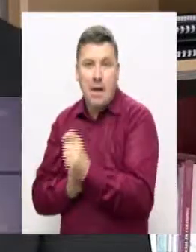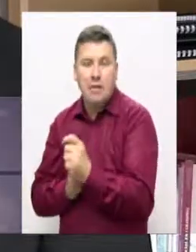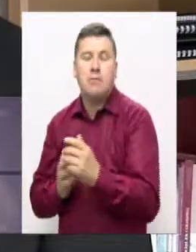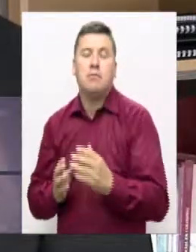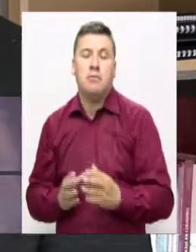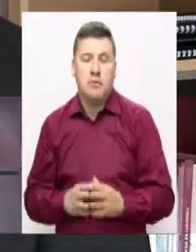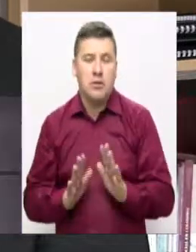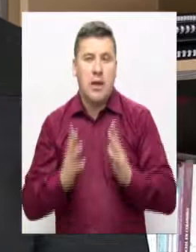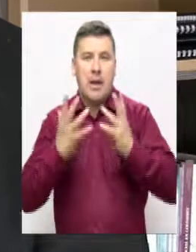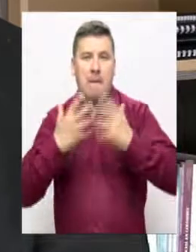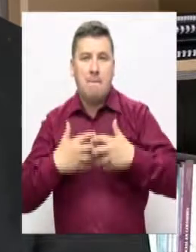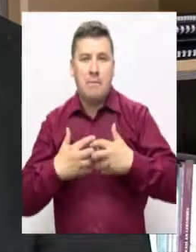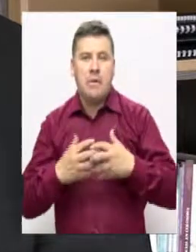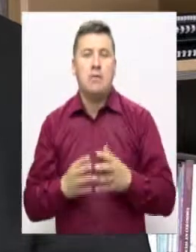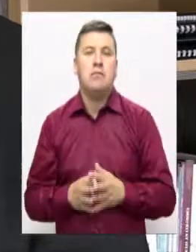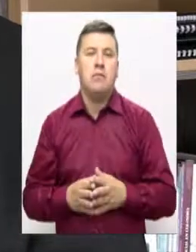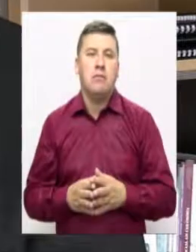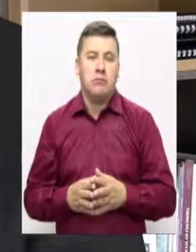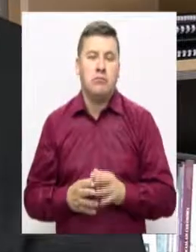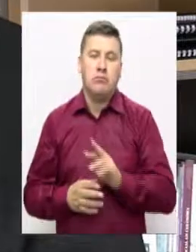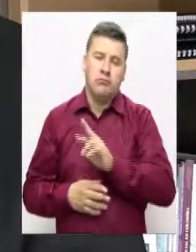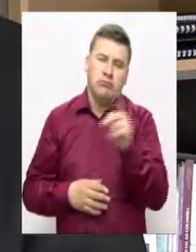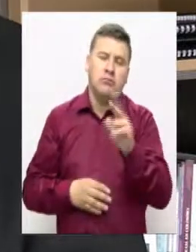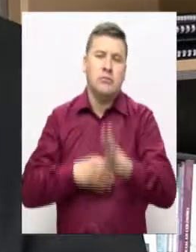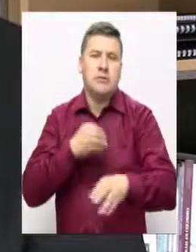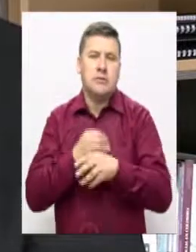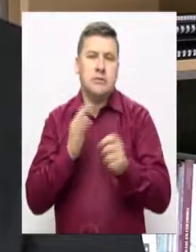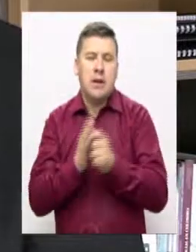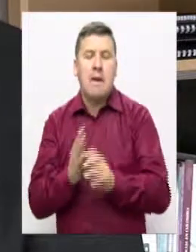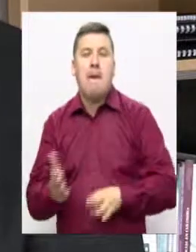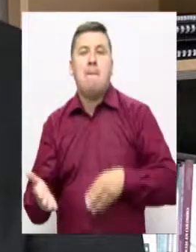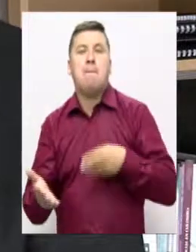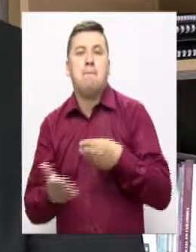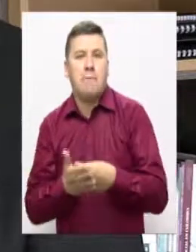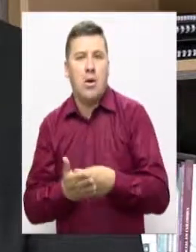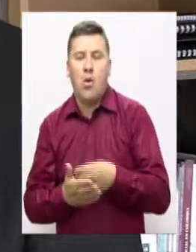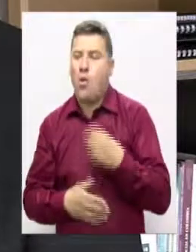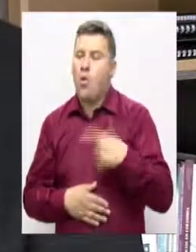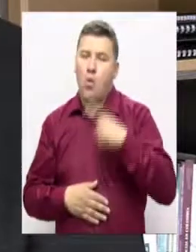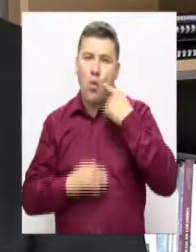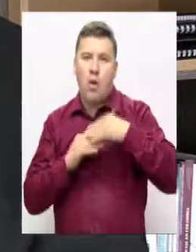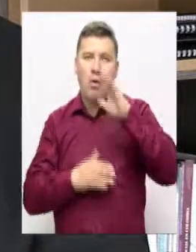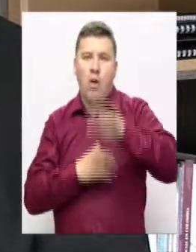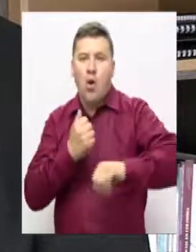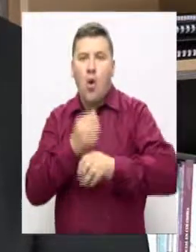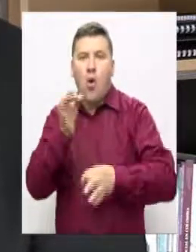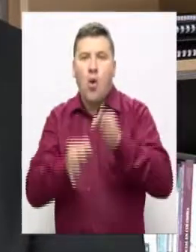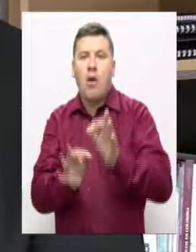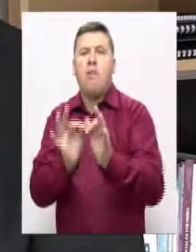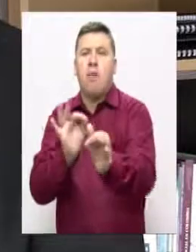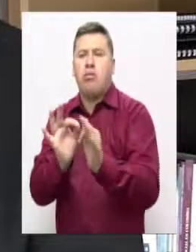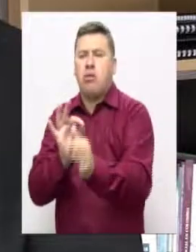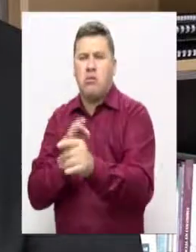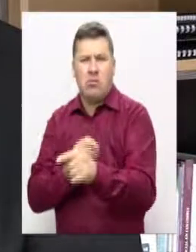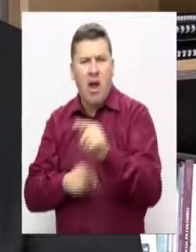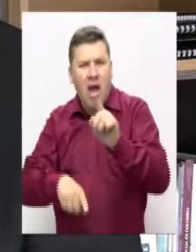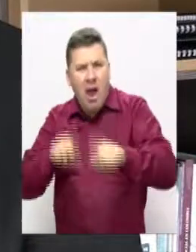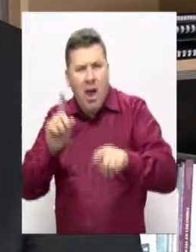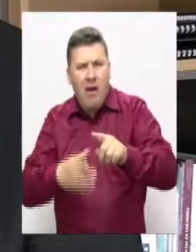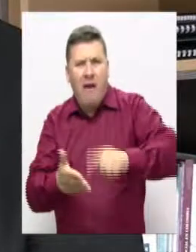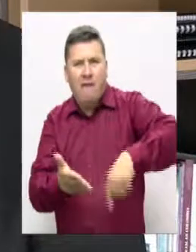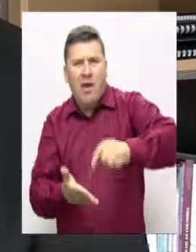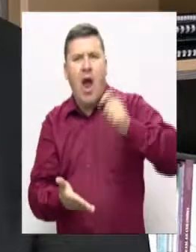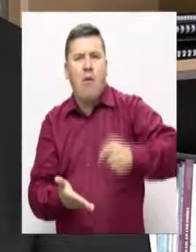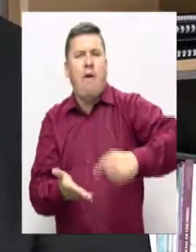financieros de la empresa. Otra cosa adicional, el pago en exceso de apoyos jurídicos. Encontramos